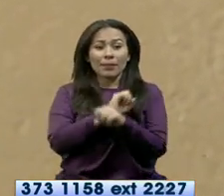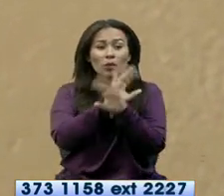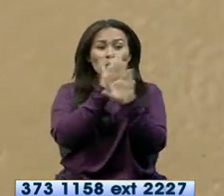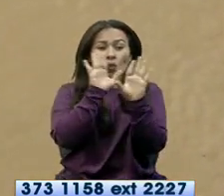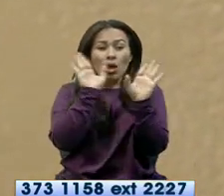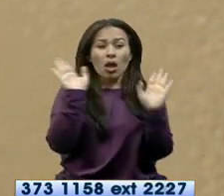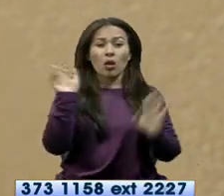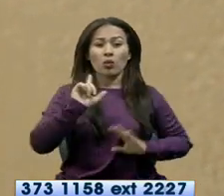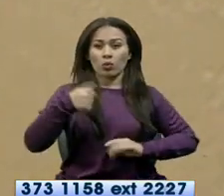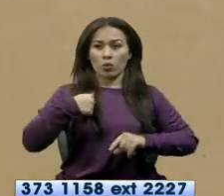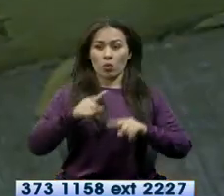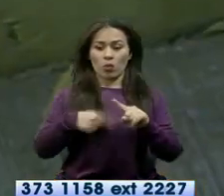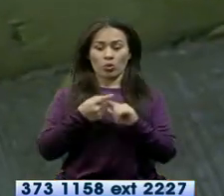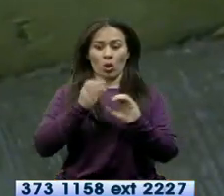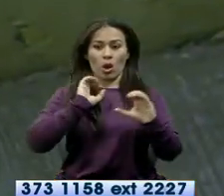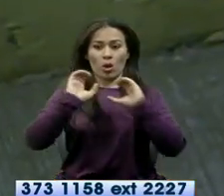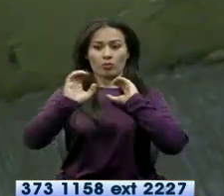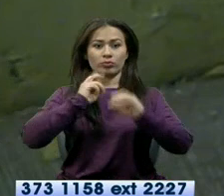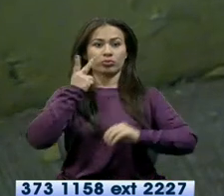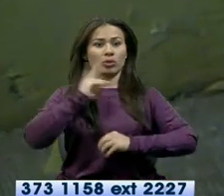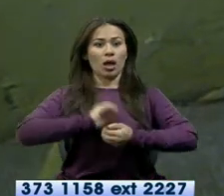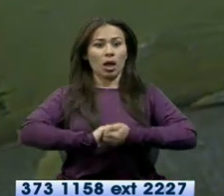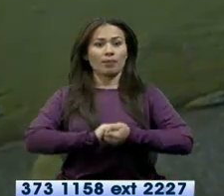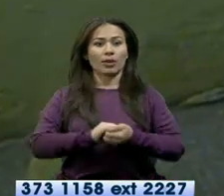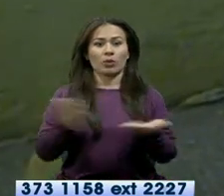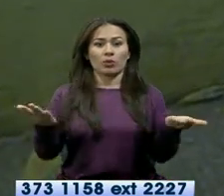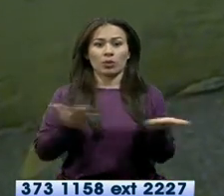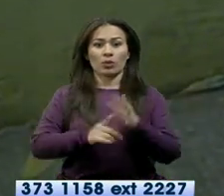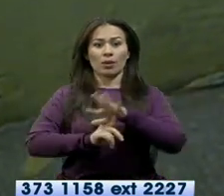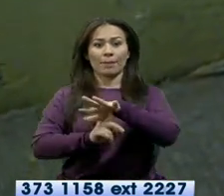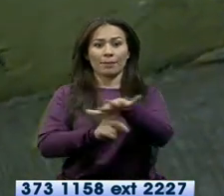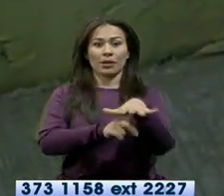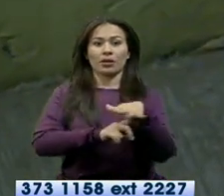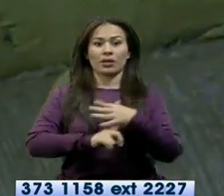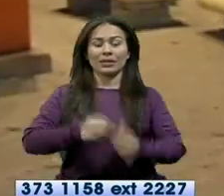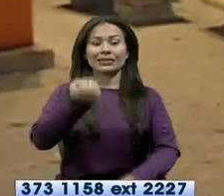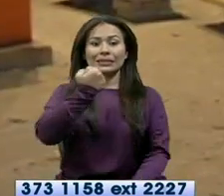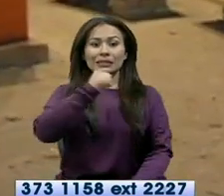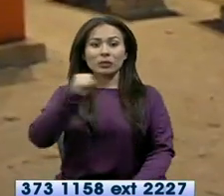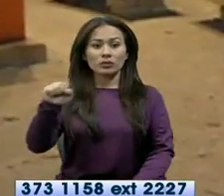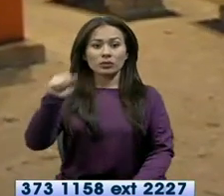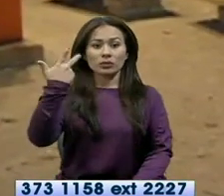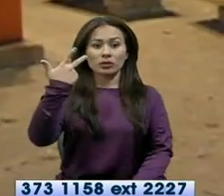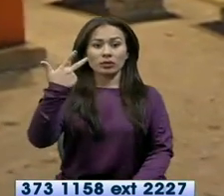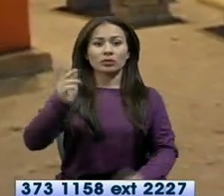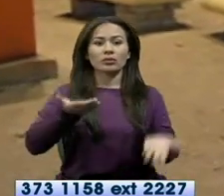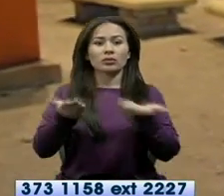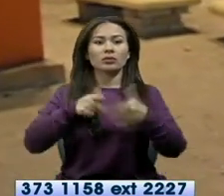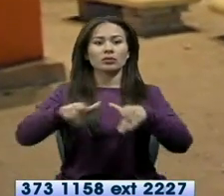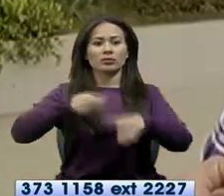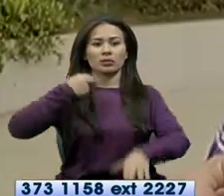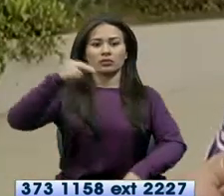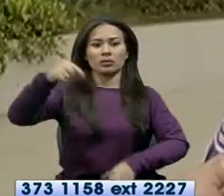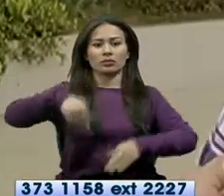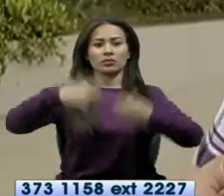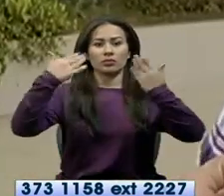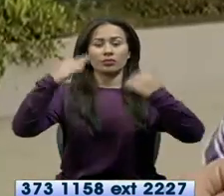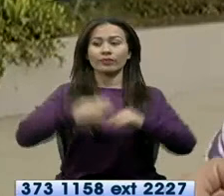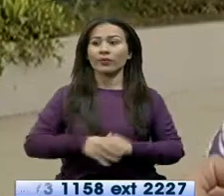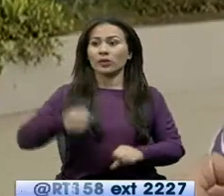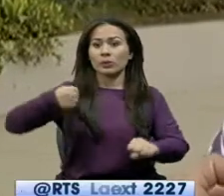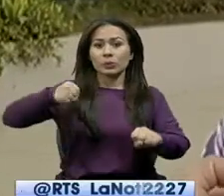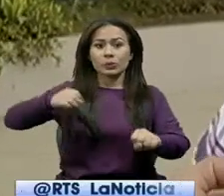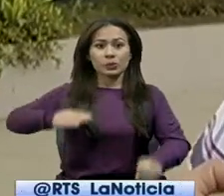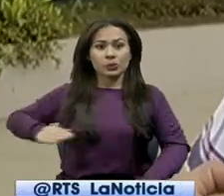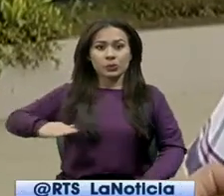mientras conversaba con dos amigos en un parque de la Ciudadela Sauces 3, norte de Guayaquil. Llegando una motocicleta